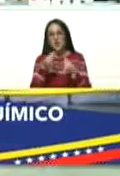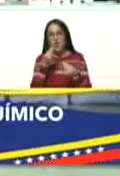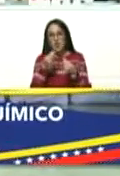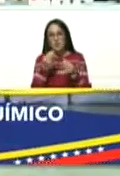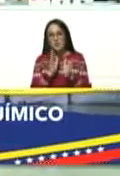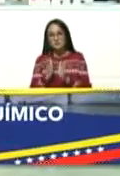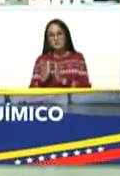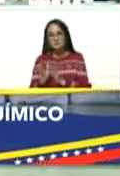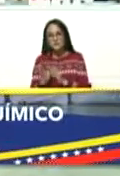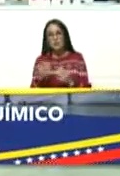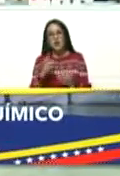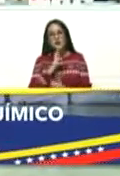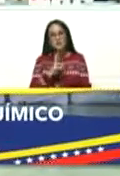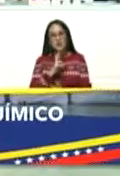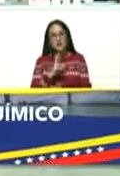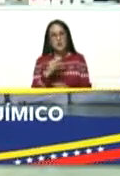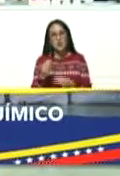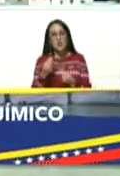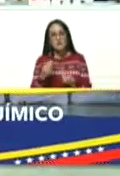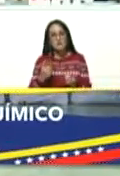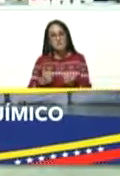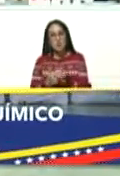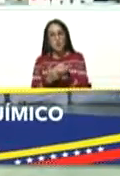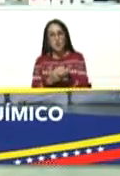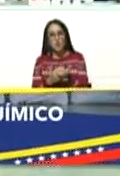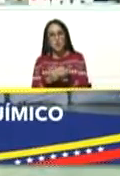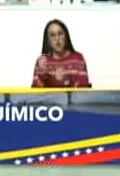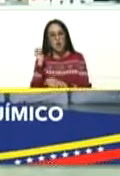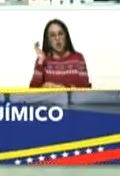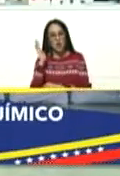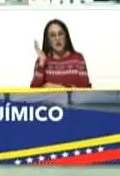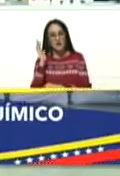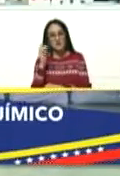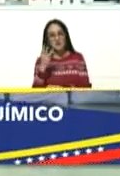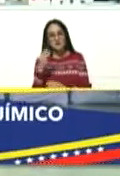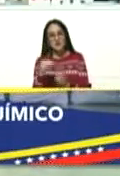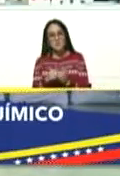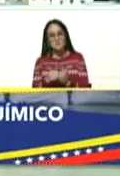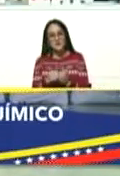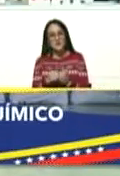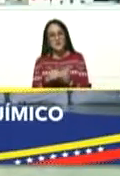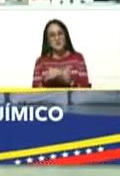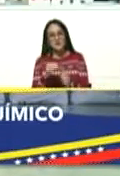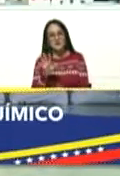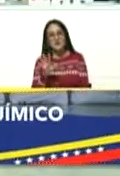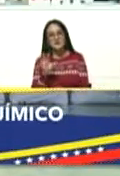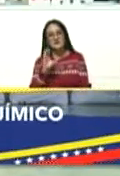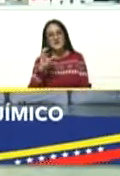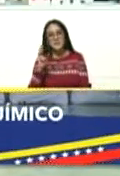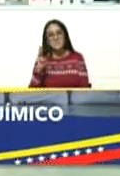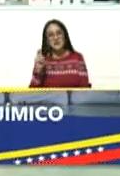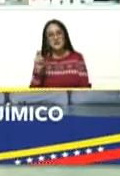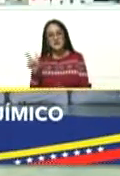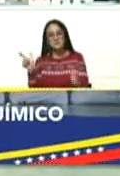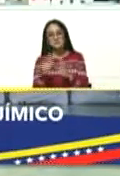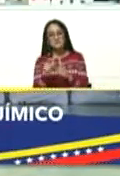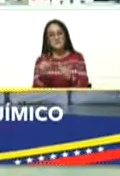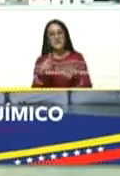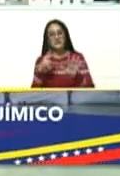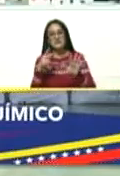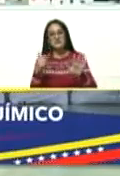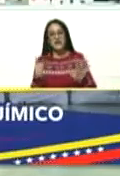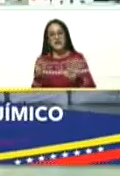¿Qué resultados tiene y cómo lo aporto yo al Congreso de los 3.006 CPT que vamos a reunir el 16 y 17